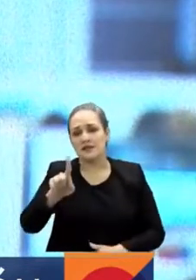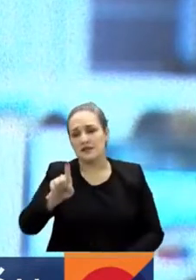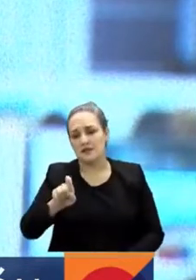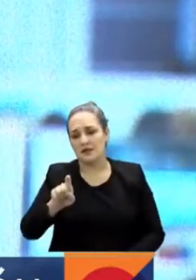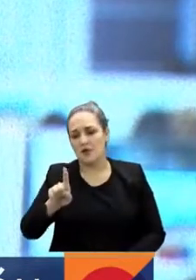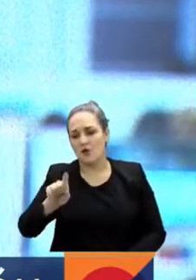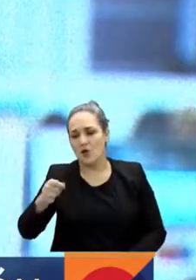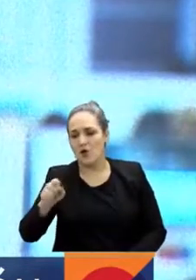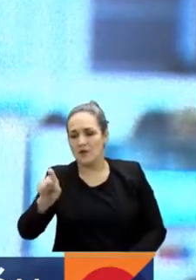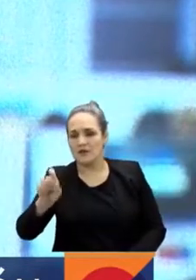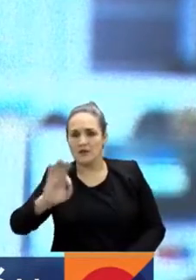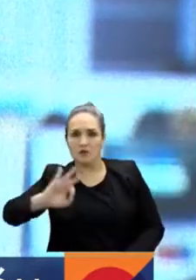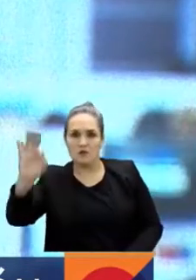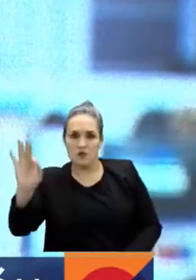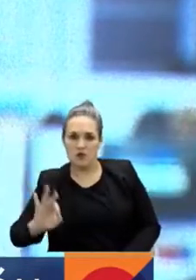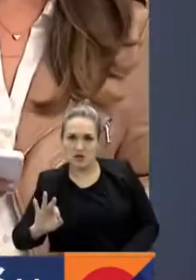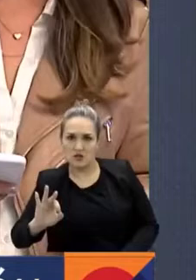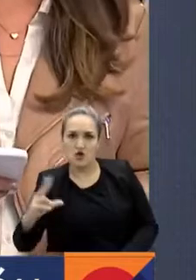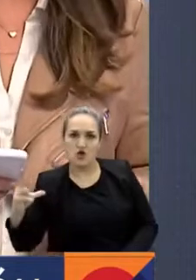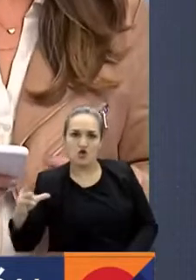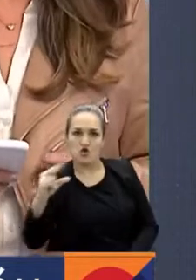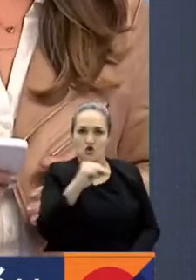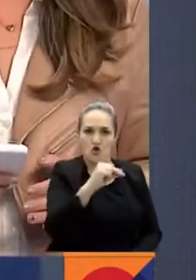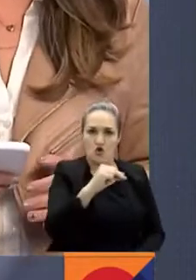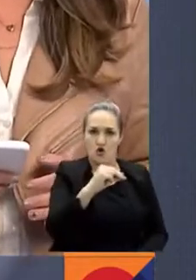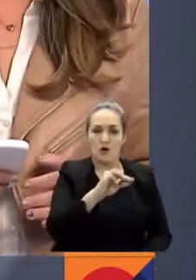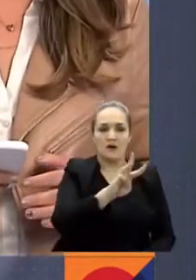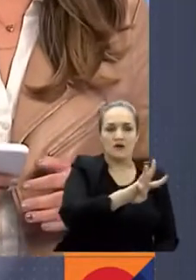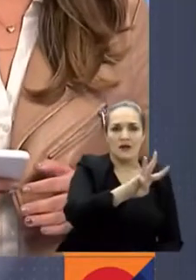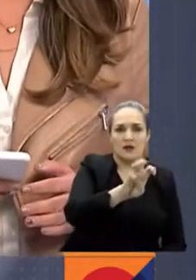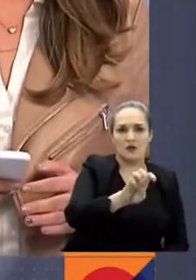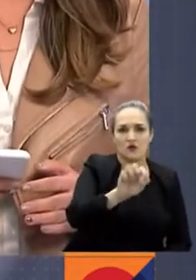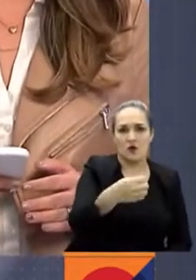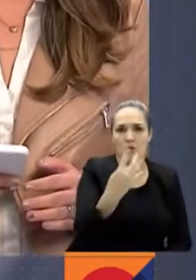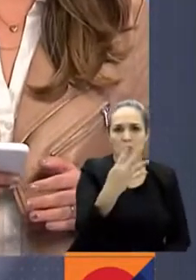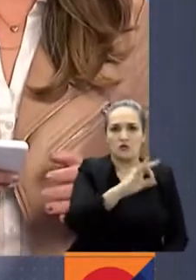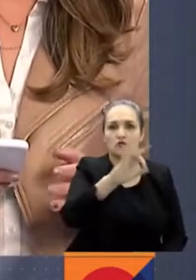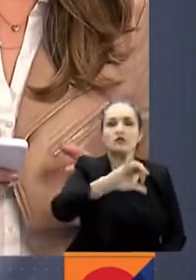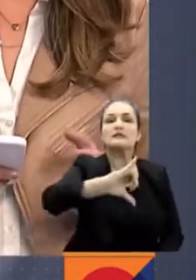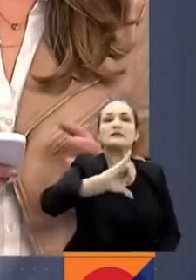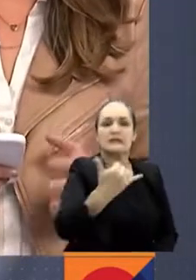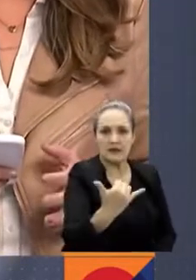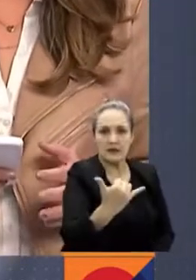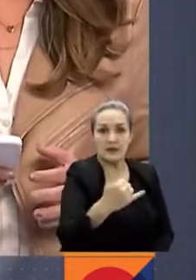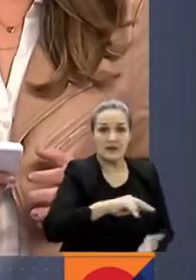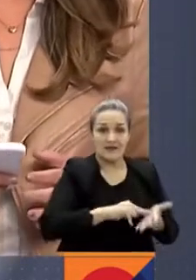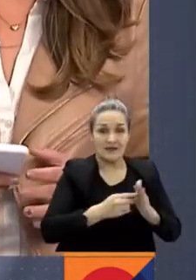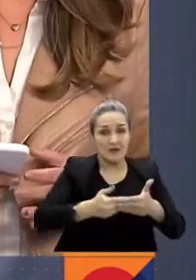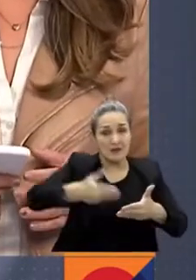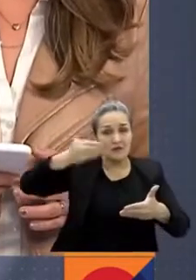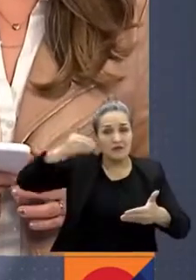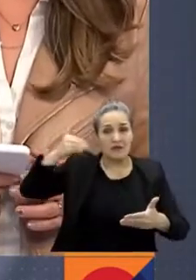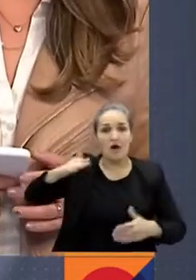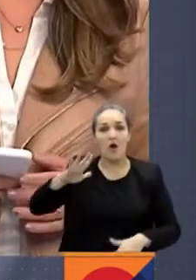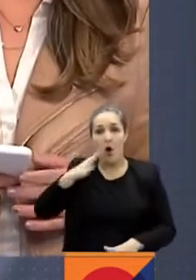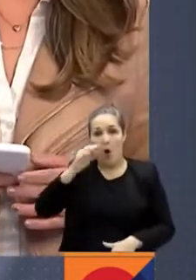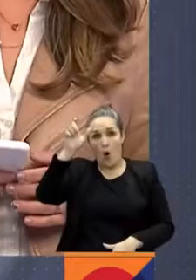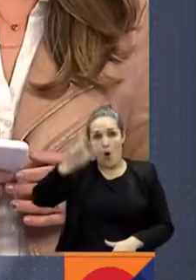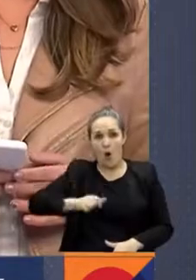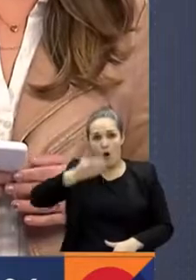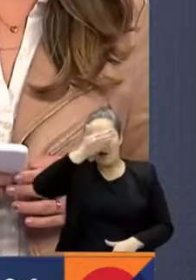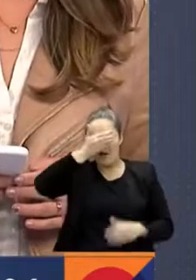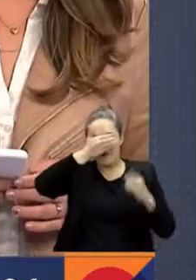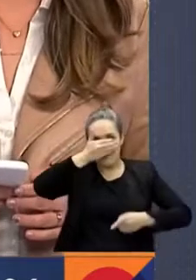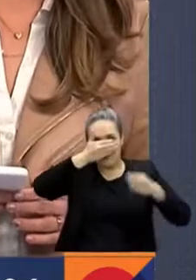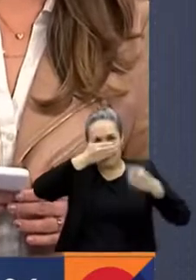61,6% frente al 38,4% del apruebo. Esto significa que la Constitución de la época de Augusto Pinochet permanecerá vigente.